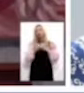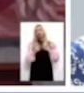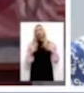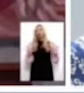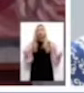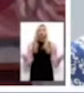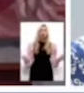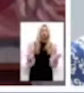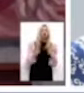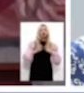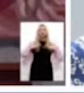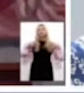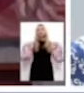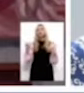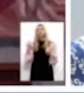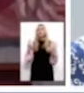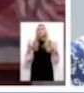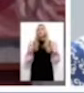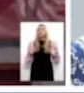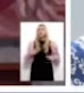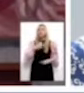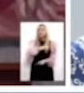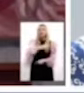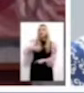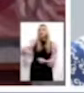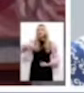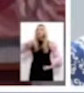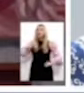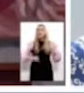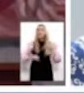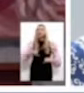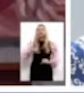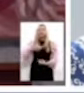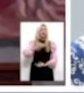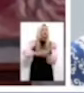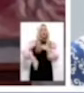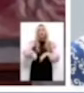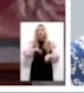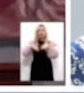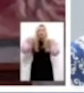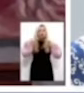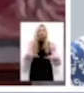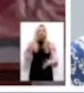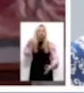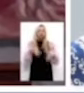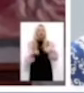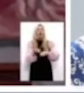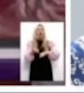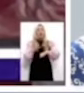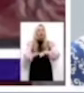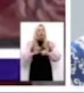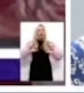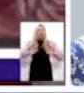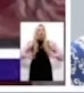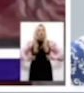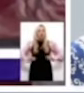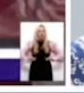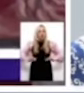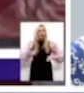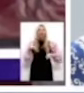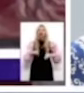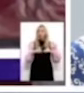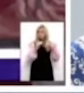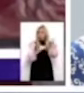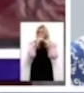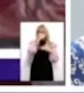procedimiento paso a paso, como está marcado en la ley orgánica y en el reglamento de la Cámara de Diputados, corremos el